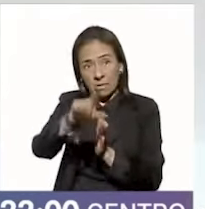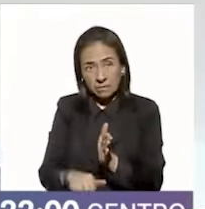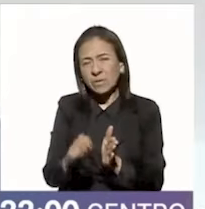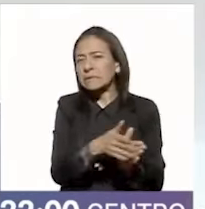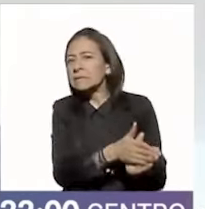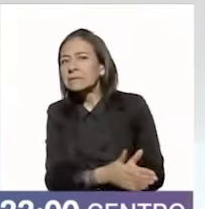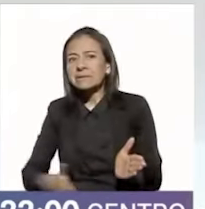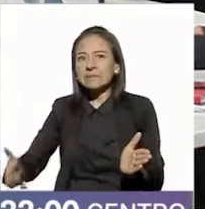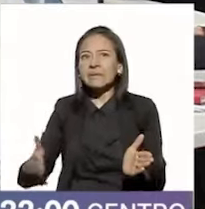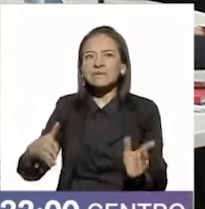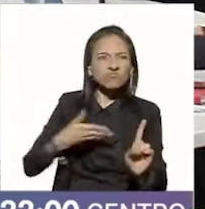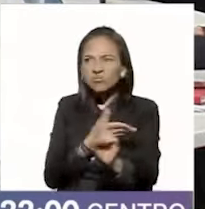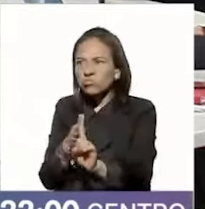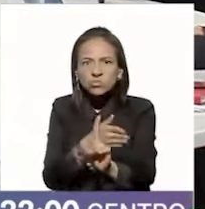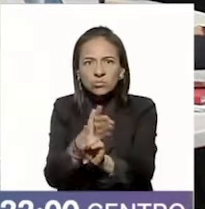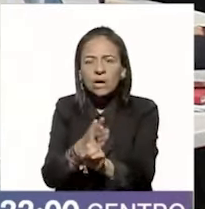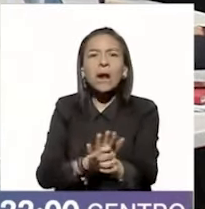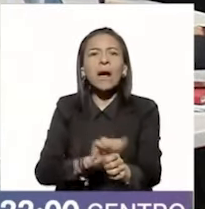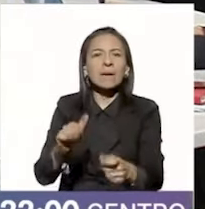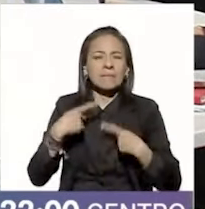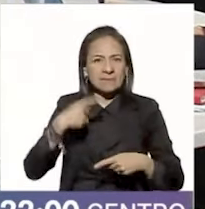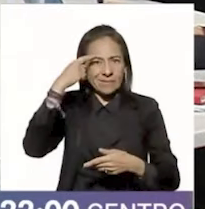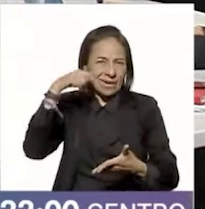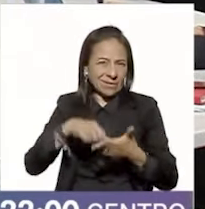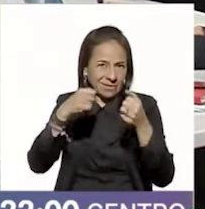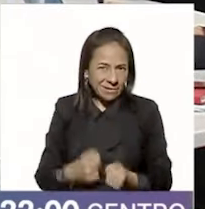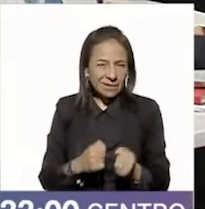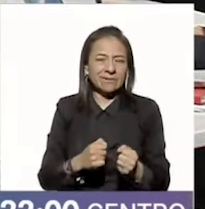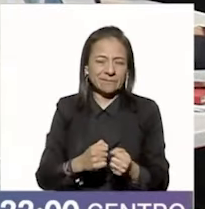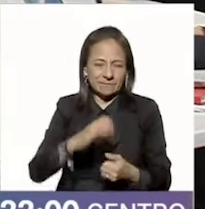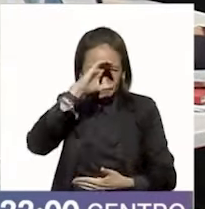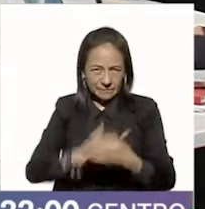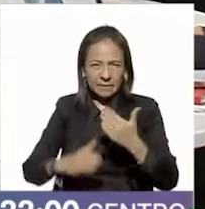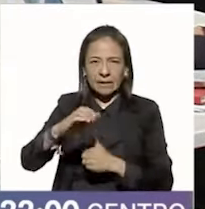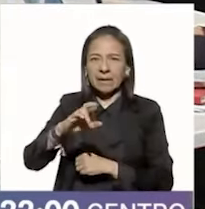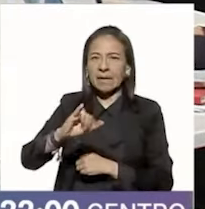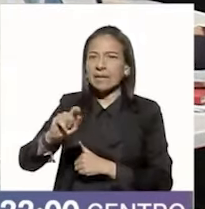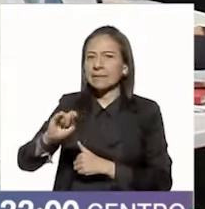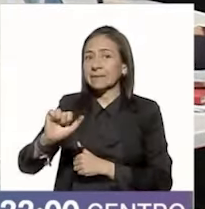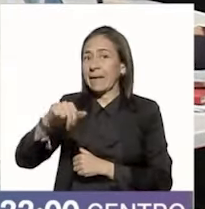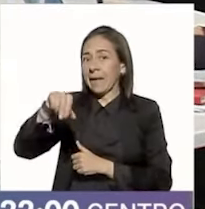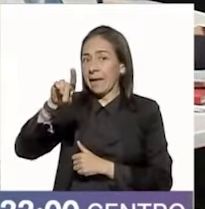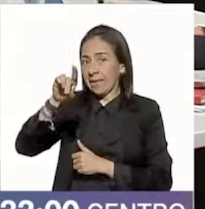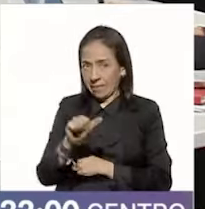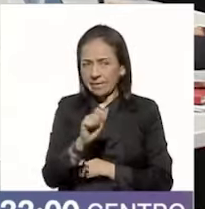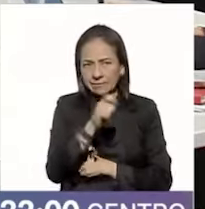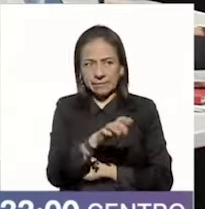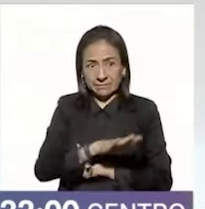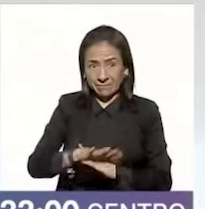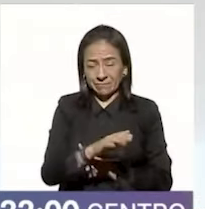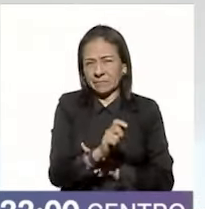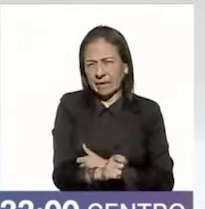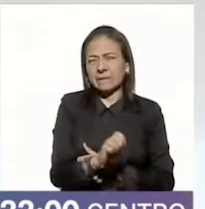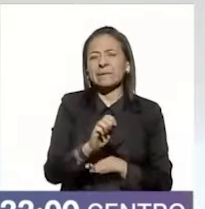se ha diversificado. Hay que decir incluso que se ha internacionalizado, porque sectores del yunque ahorita pesan. El yunque,